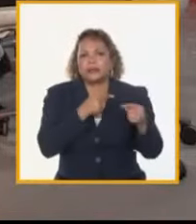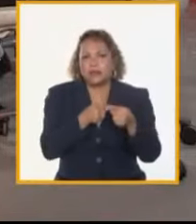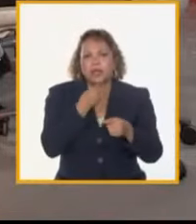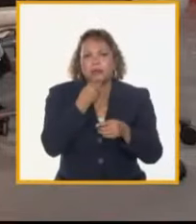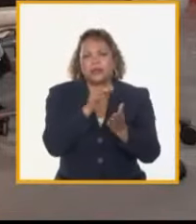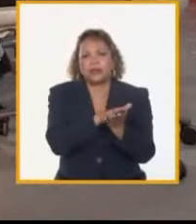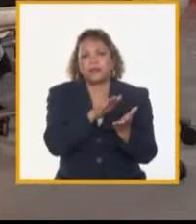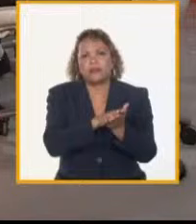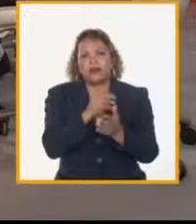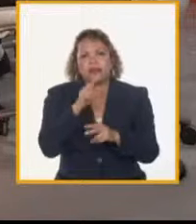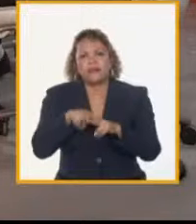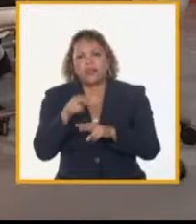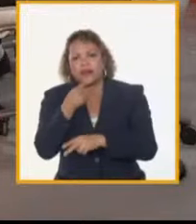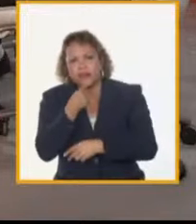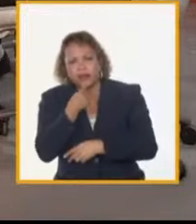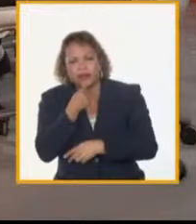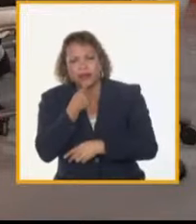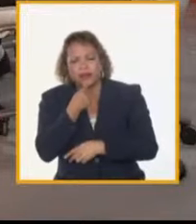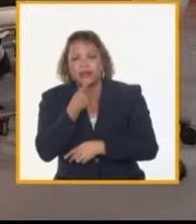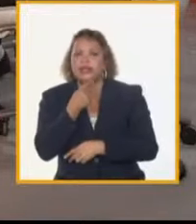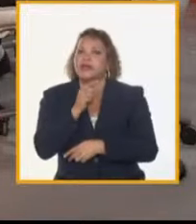La Habana Vieja? No,